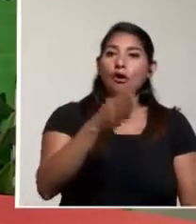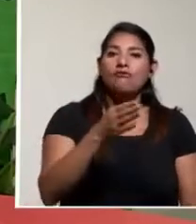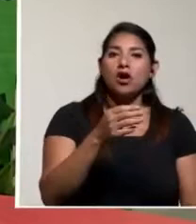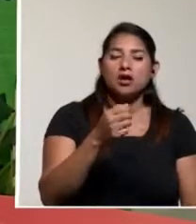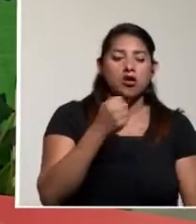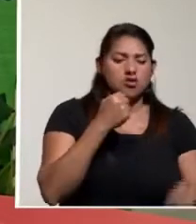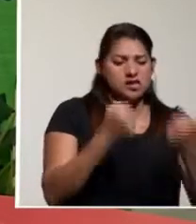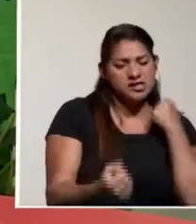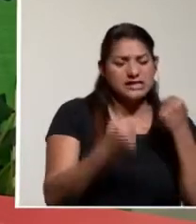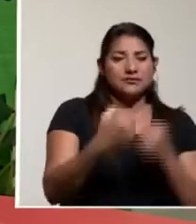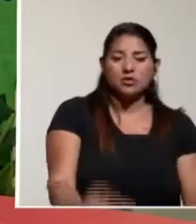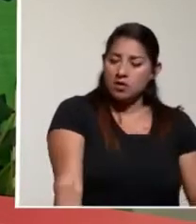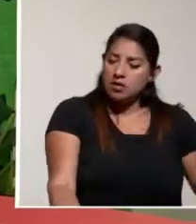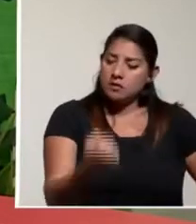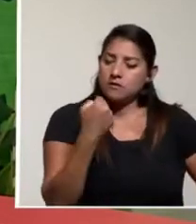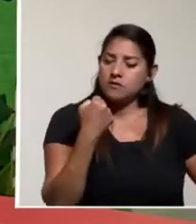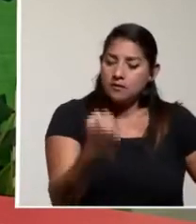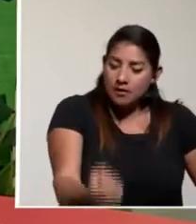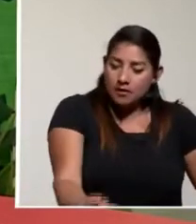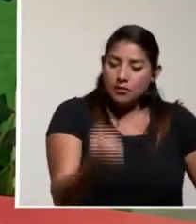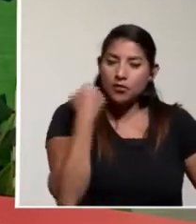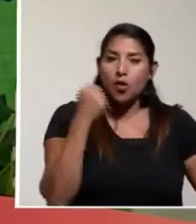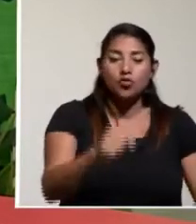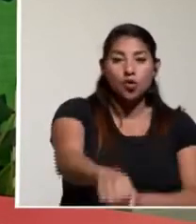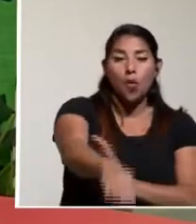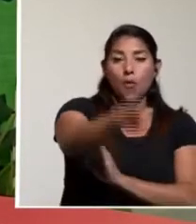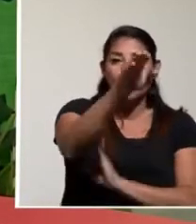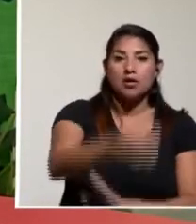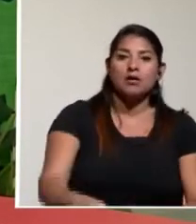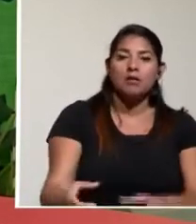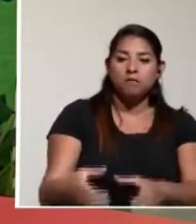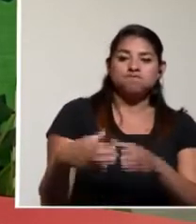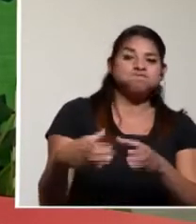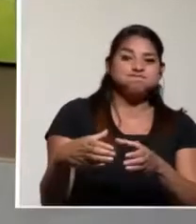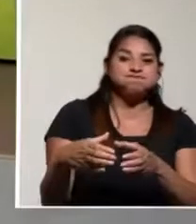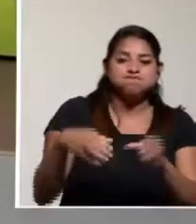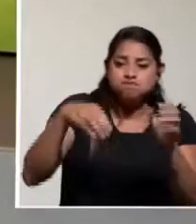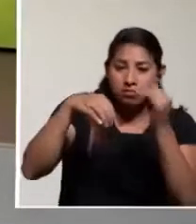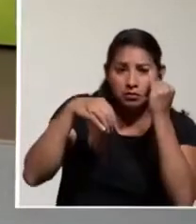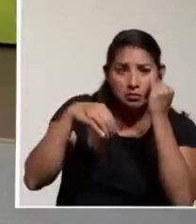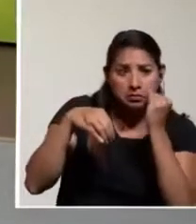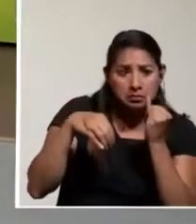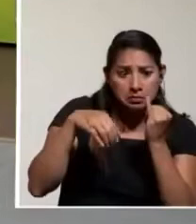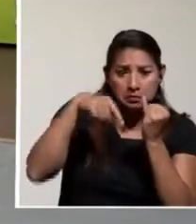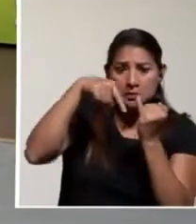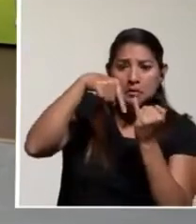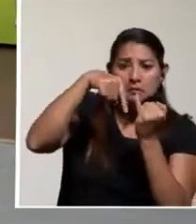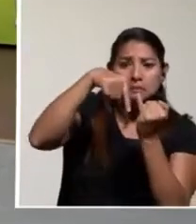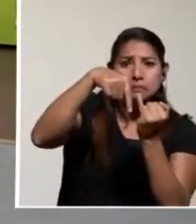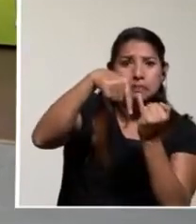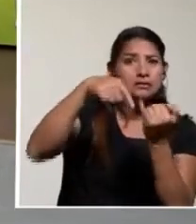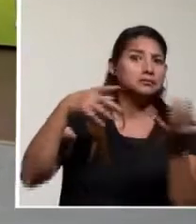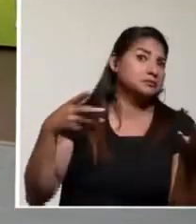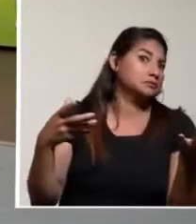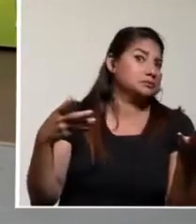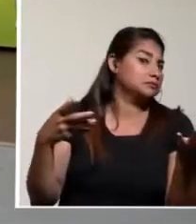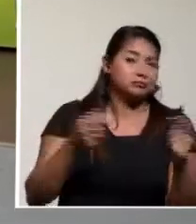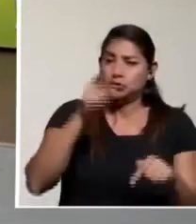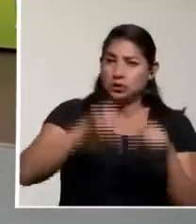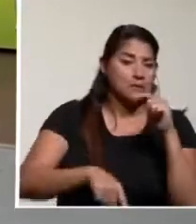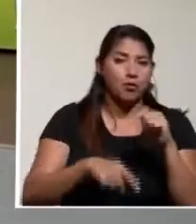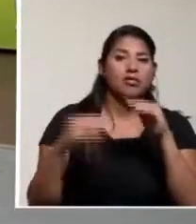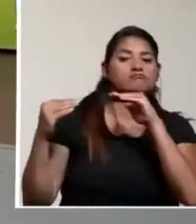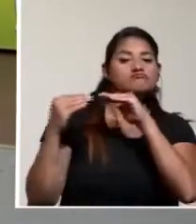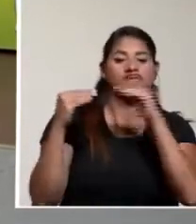alzo pesas solo con esta pierna? Uy, entonces de ahí solamente vamos a trabajar una pierna y solamente se nos va a fortalecer una. Exacto, no puede ser,